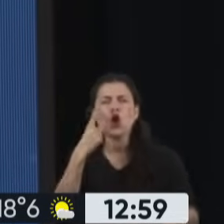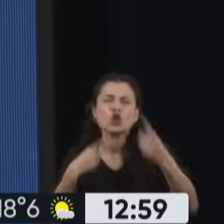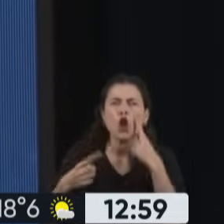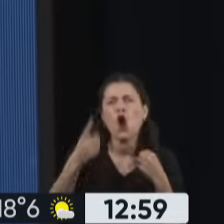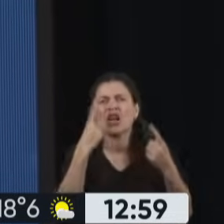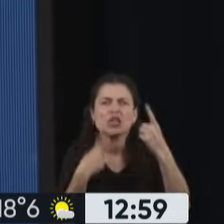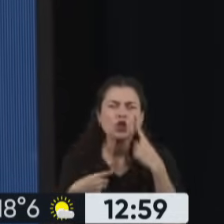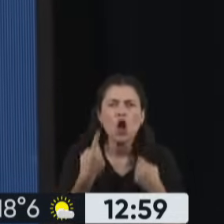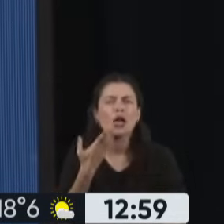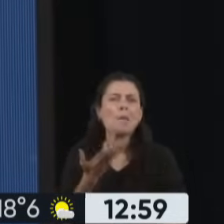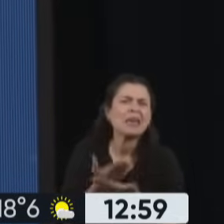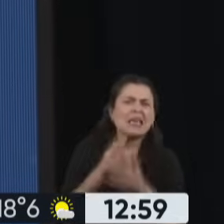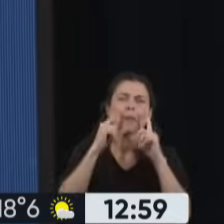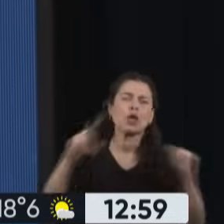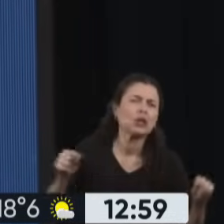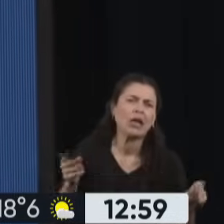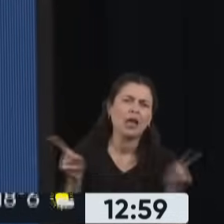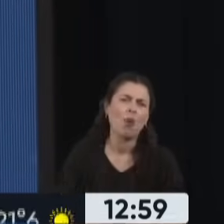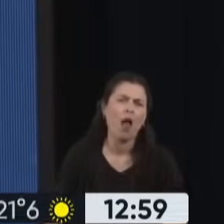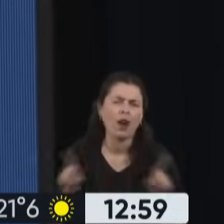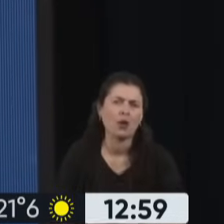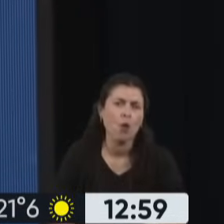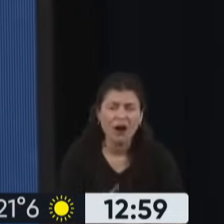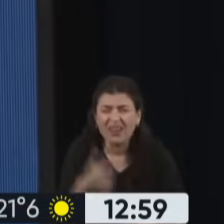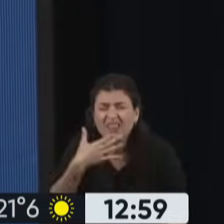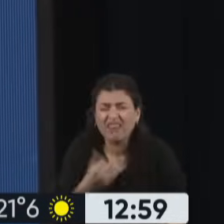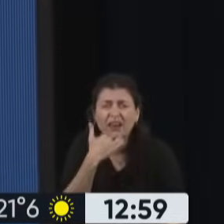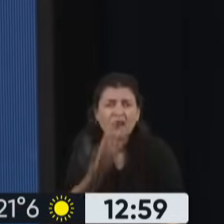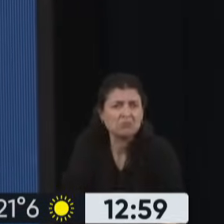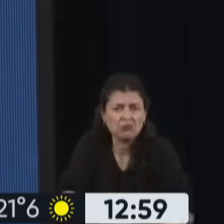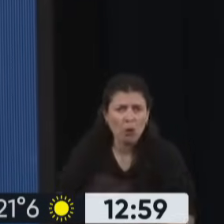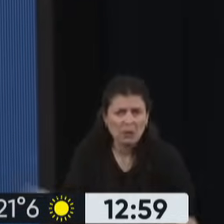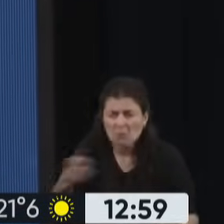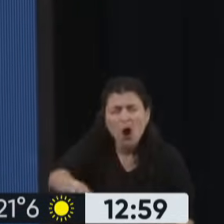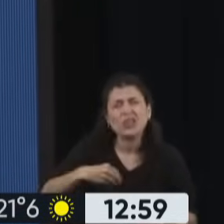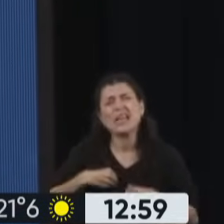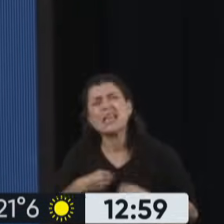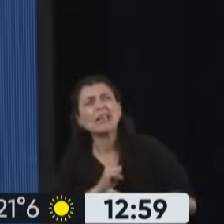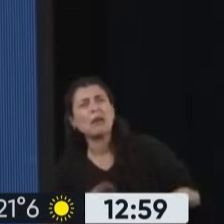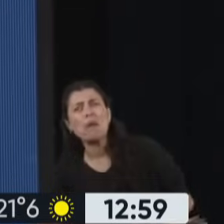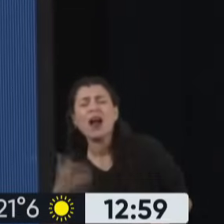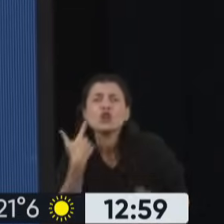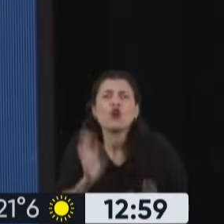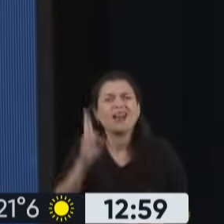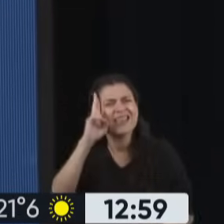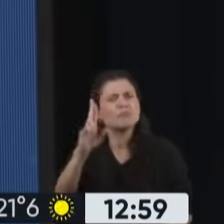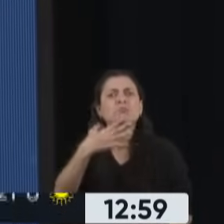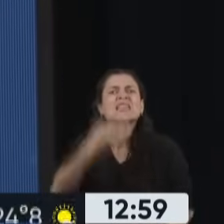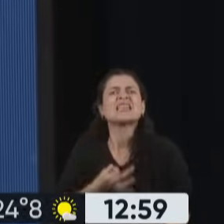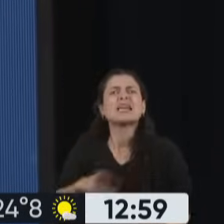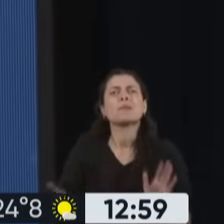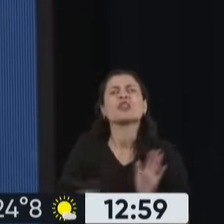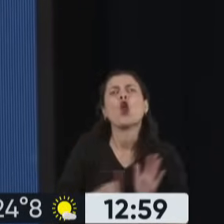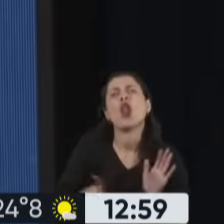republicanos. Que dicho sea de paso, la verdad, digamos, no me importan sus sentimientos. Yo juego dentro de la ley, soy bilardista